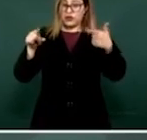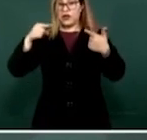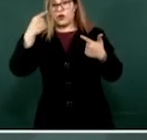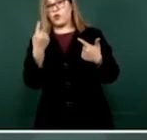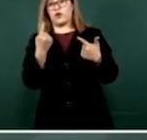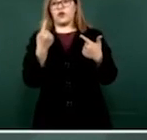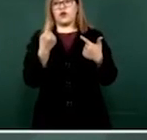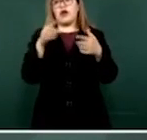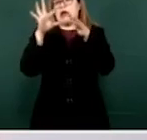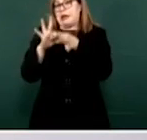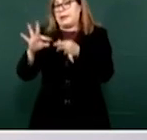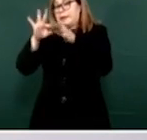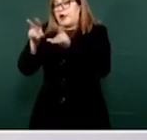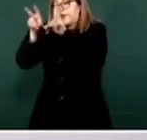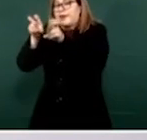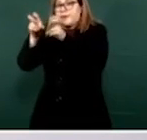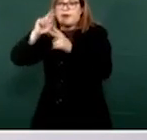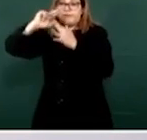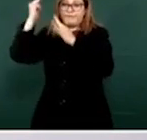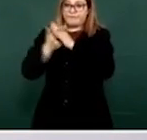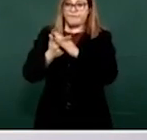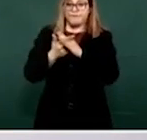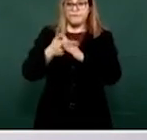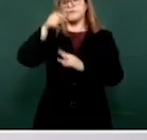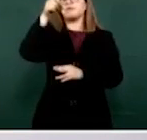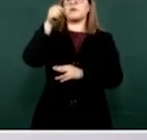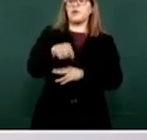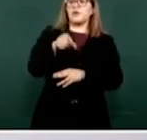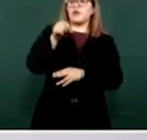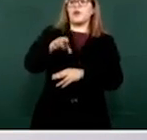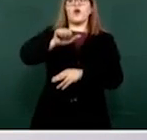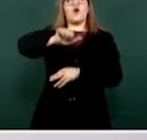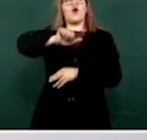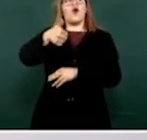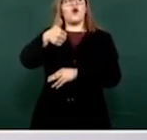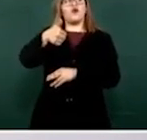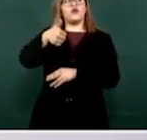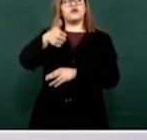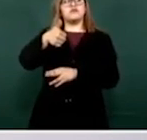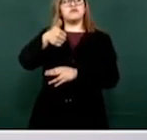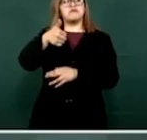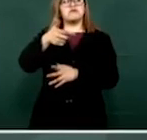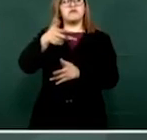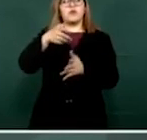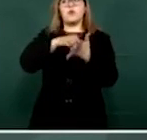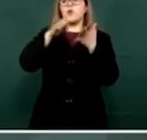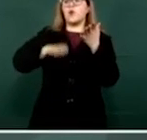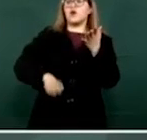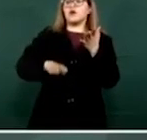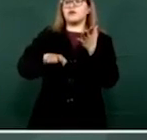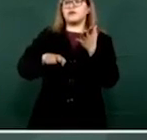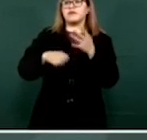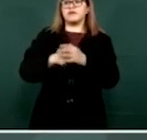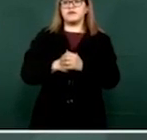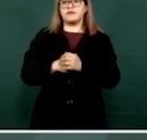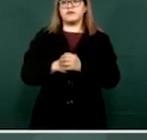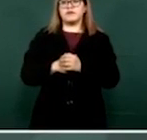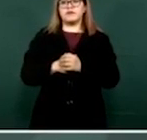hablando de homicidios. Lo mismo en otros delitos como